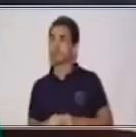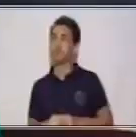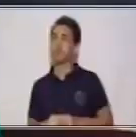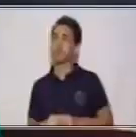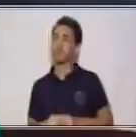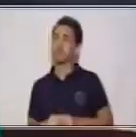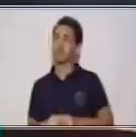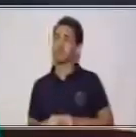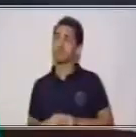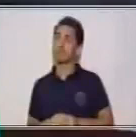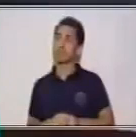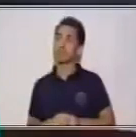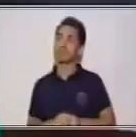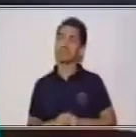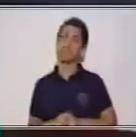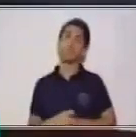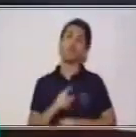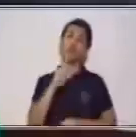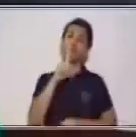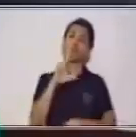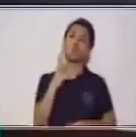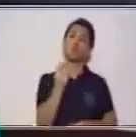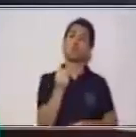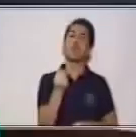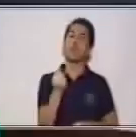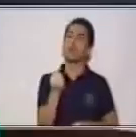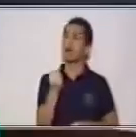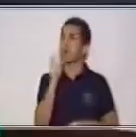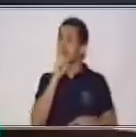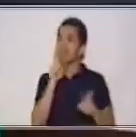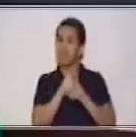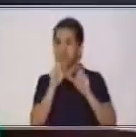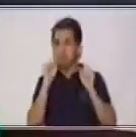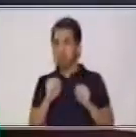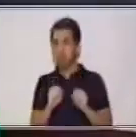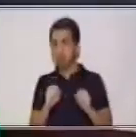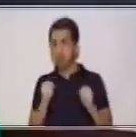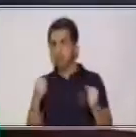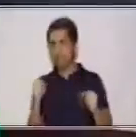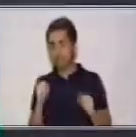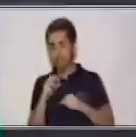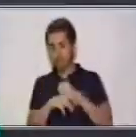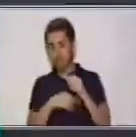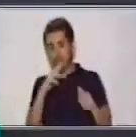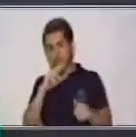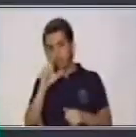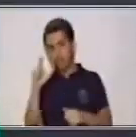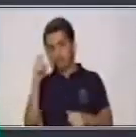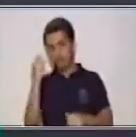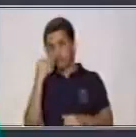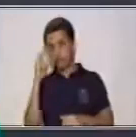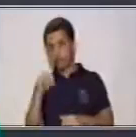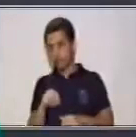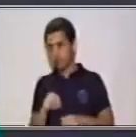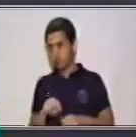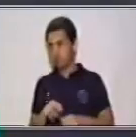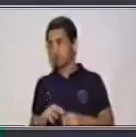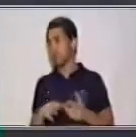Es conveniente representar este 1 también como fracción para aplicar el teorema de fracciones. Y